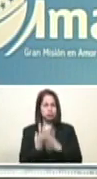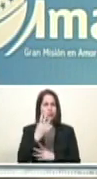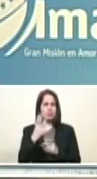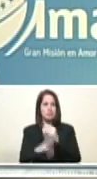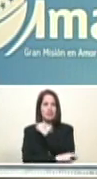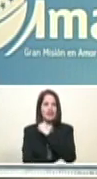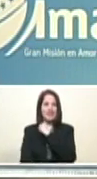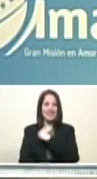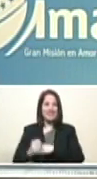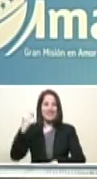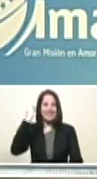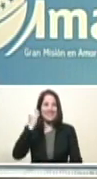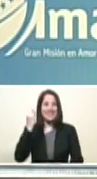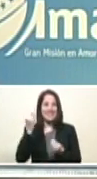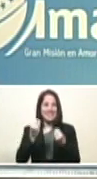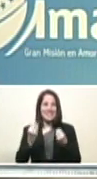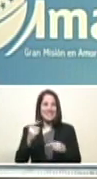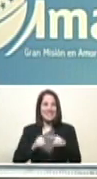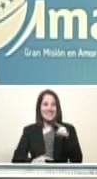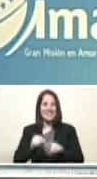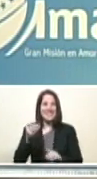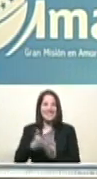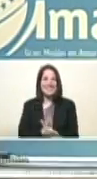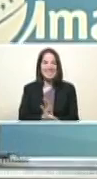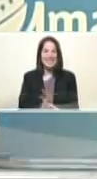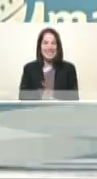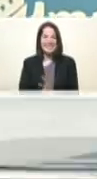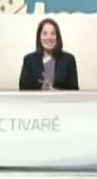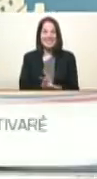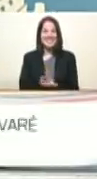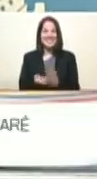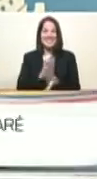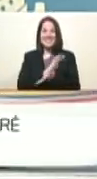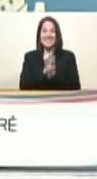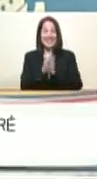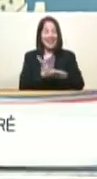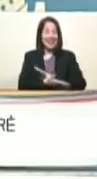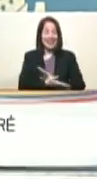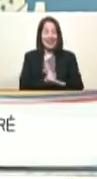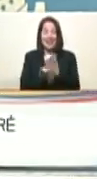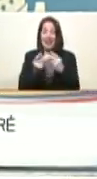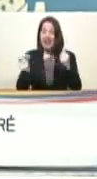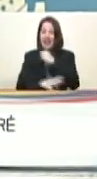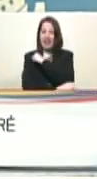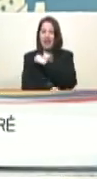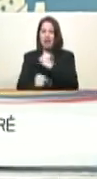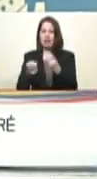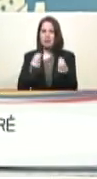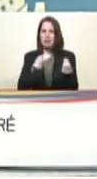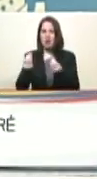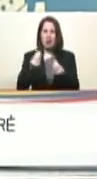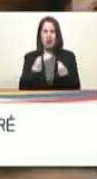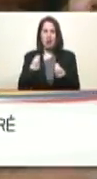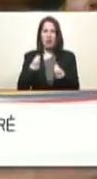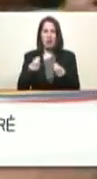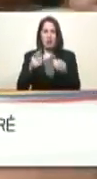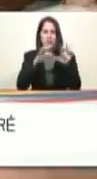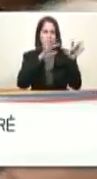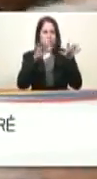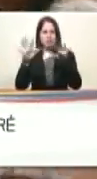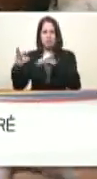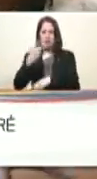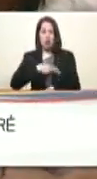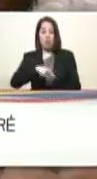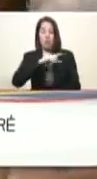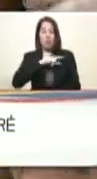que vendían las pensiones, ¿verdad? Se les acabó el negocio a las mafias y a los bandidos, compadre. O que